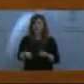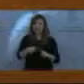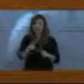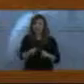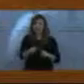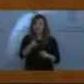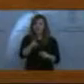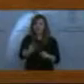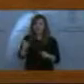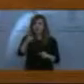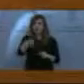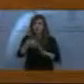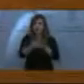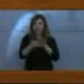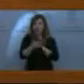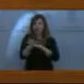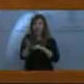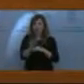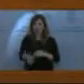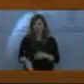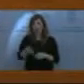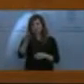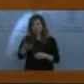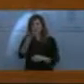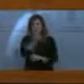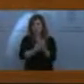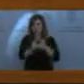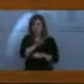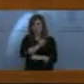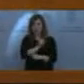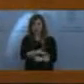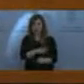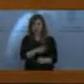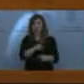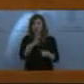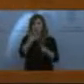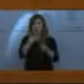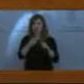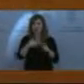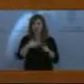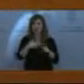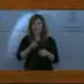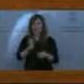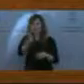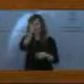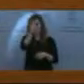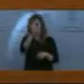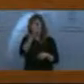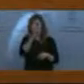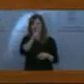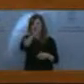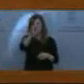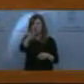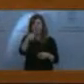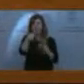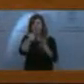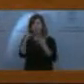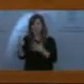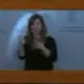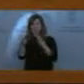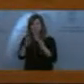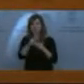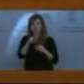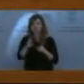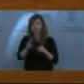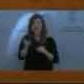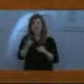Unión Europea habla también de la importancia económica del deporte. Y una cosa que a mí me sorprendió. Ahora es el 1,76 del valor añadido bruto